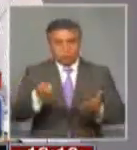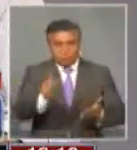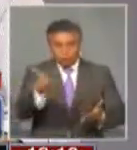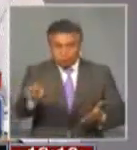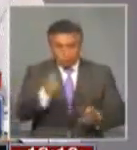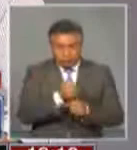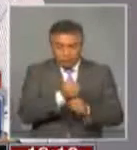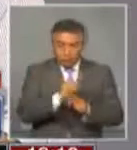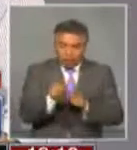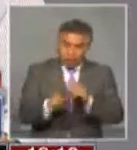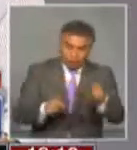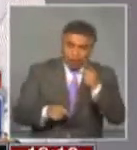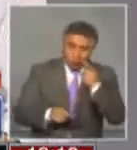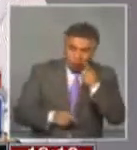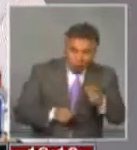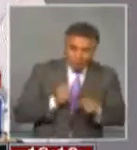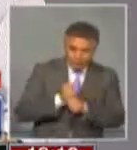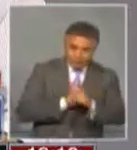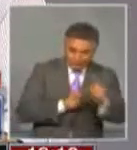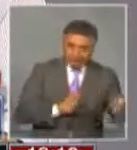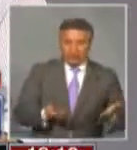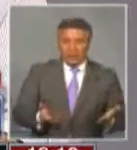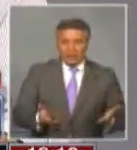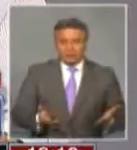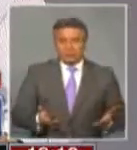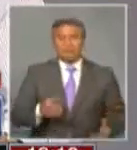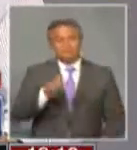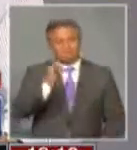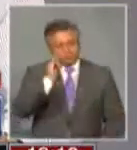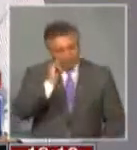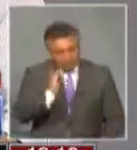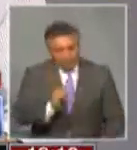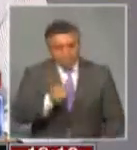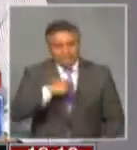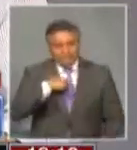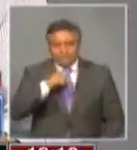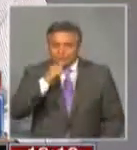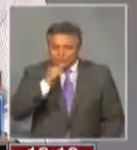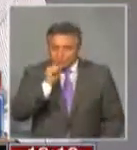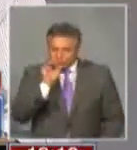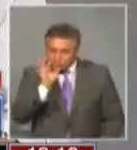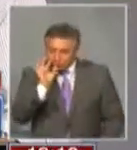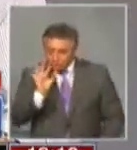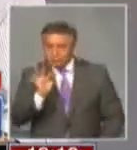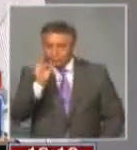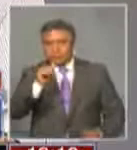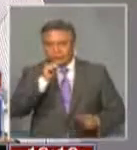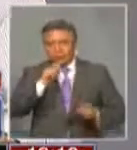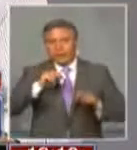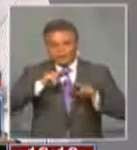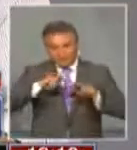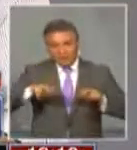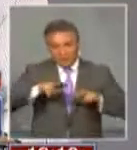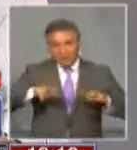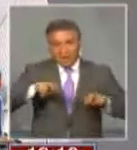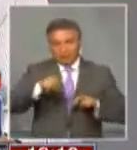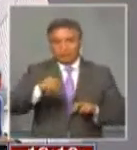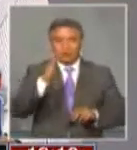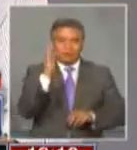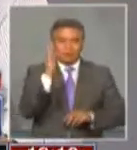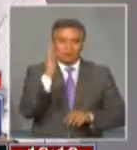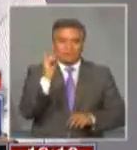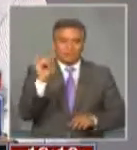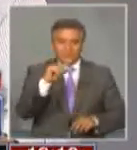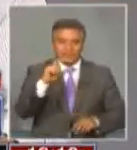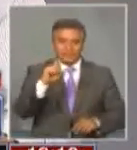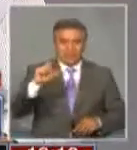que no hemos llegado nosotros a saber con finidad, ¿cierto? Porque entendemos que la investigación que lleva el fiscal Gajardo